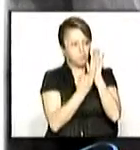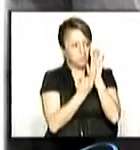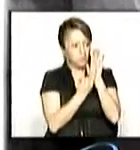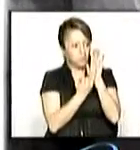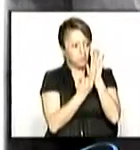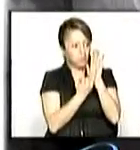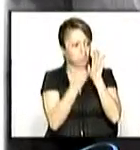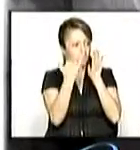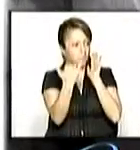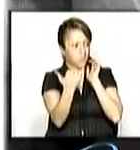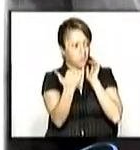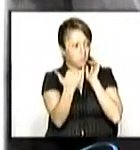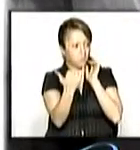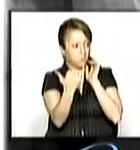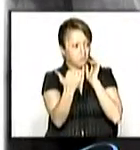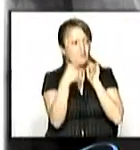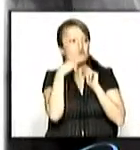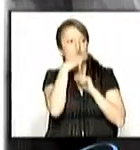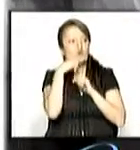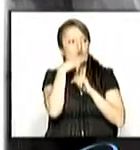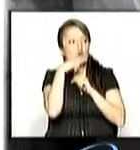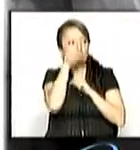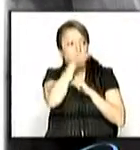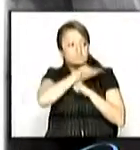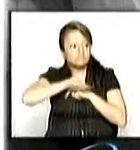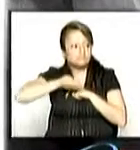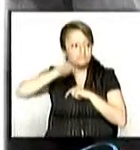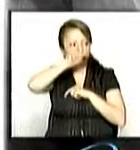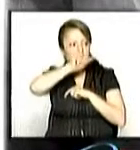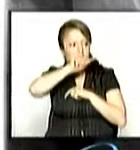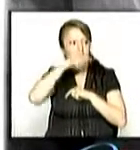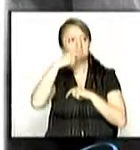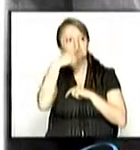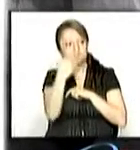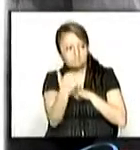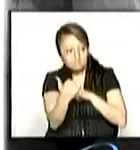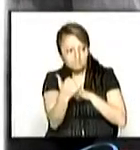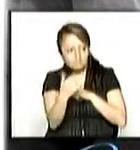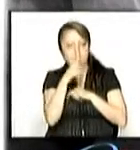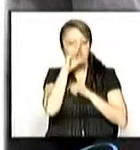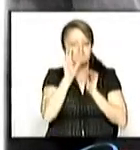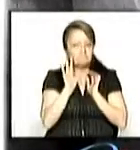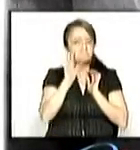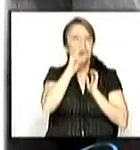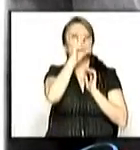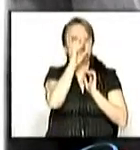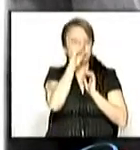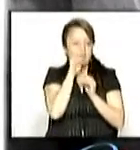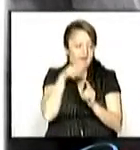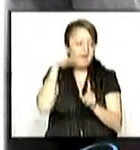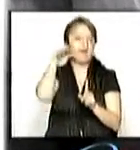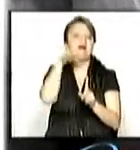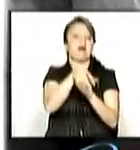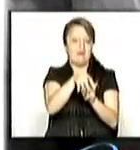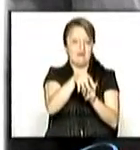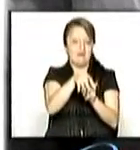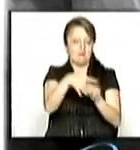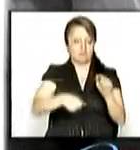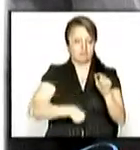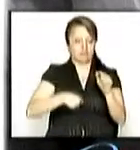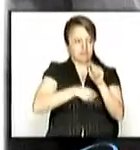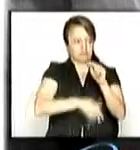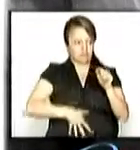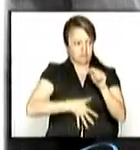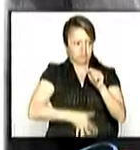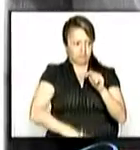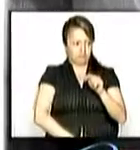una lesión, una osteitis puede ser, en este caso condensante, que genera un foco que está